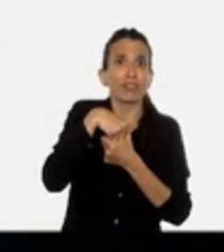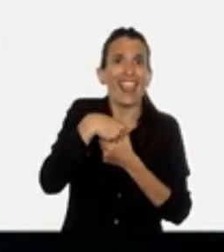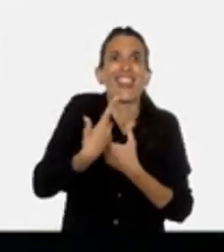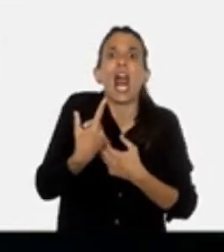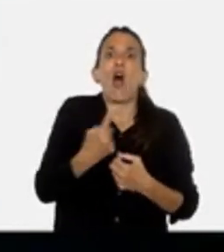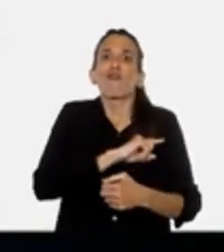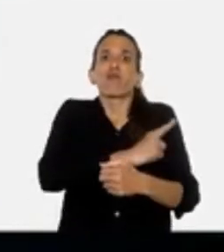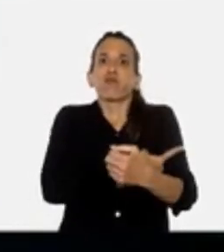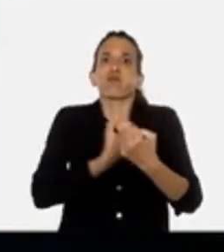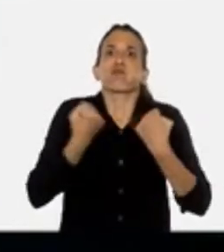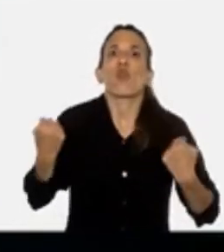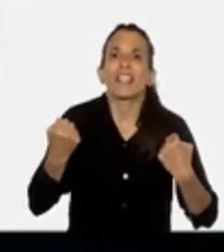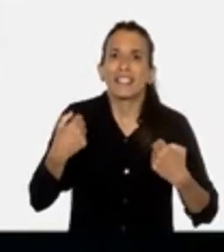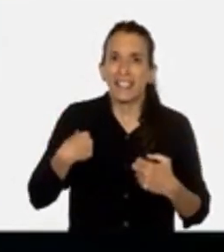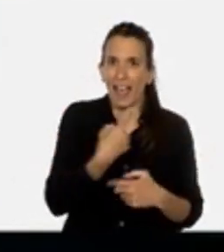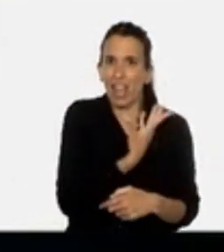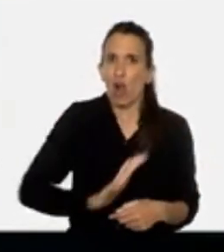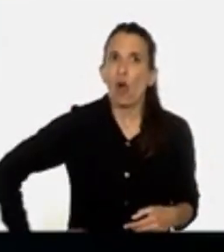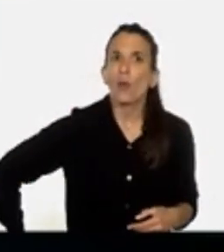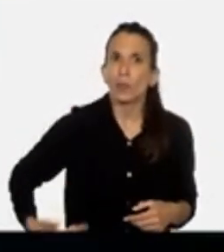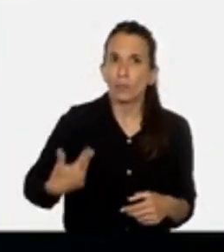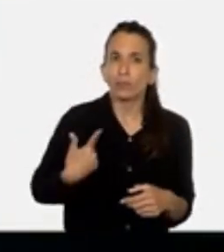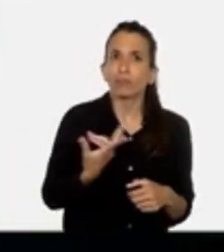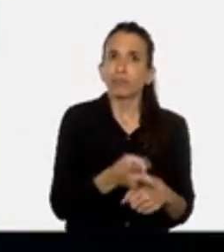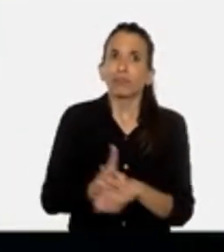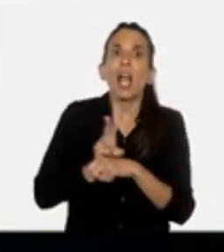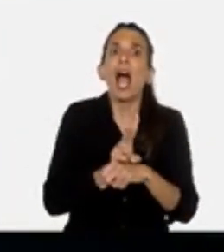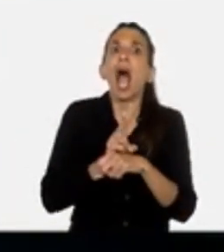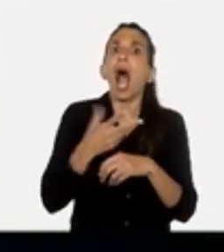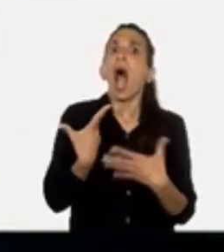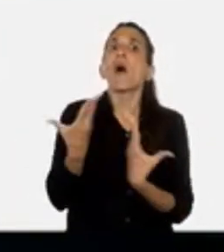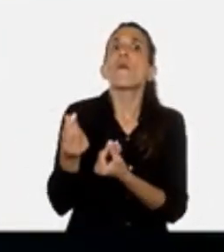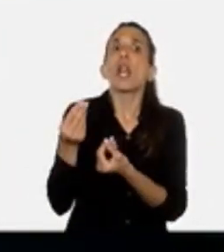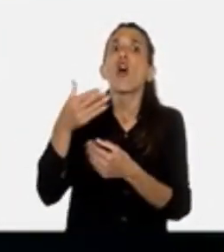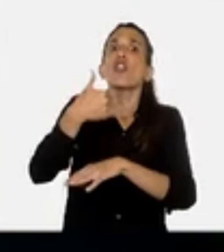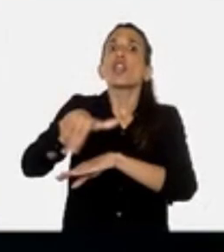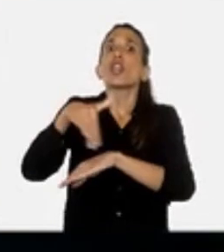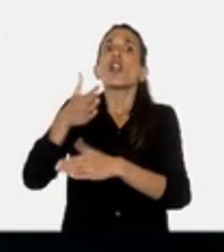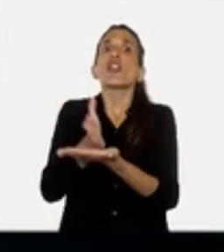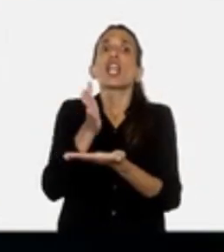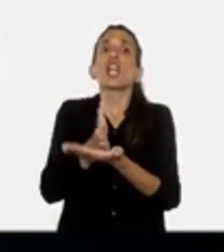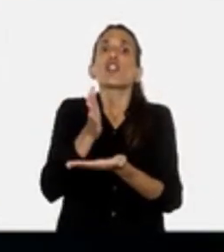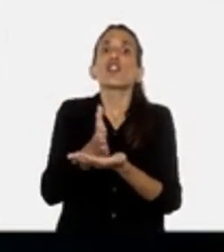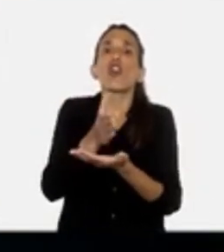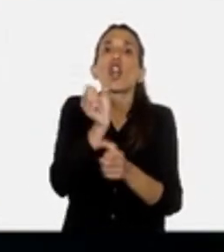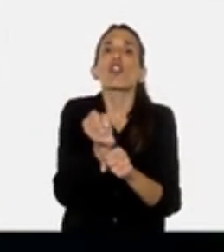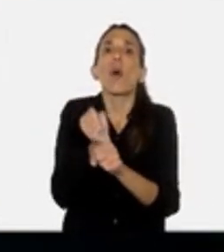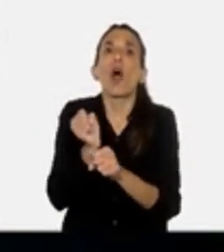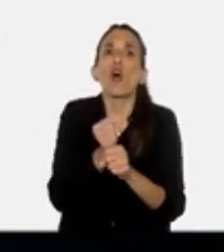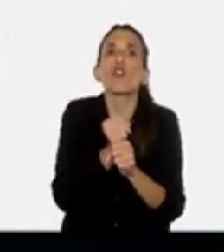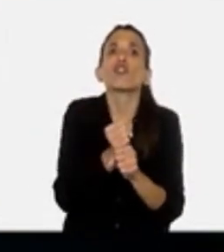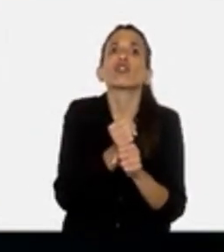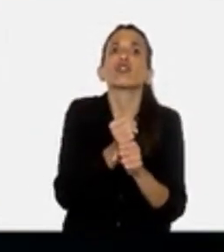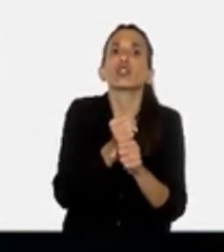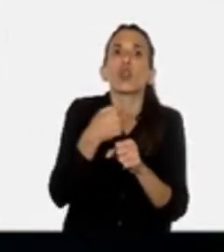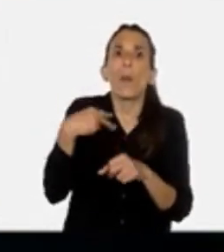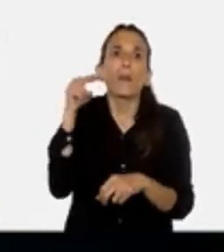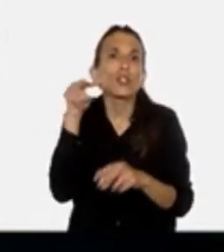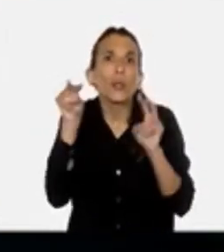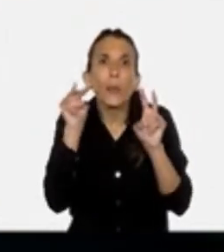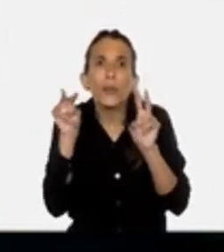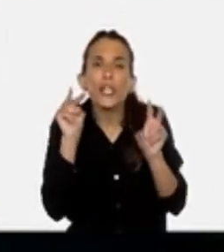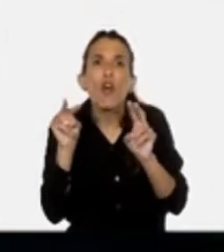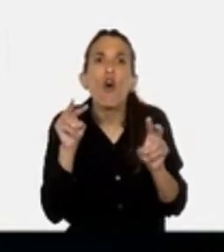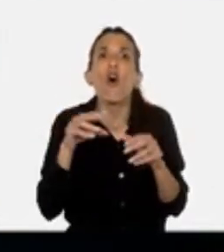país que gobierna la provincia habana en los hechos la pérdida de los derechos de los trabajadores como se vio hace muy poquito